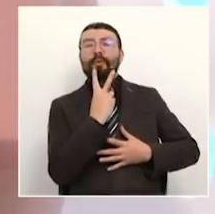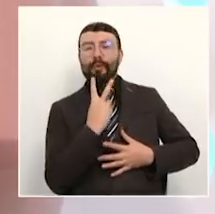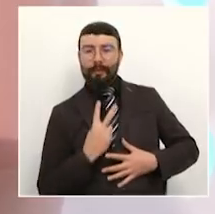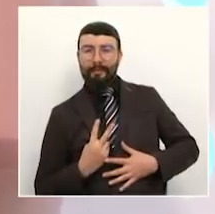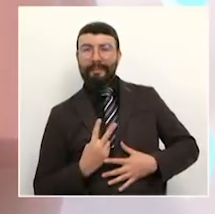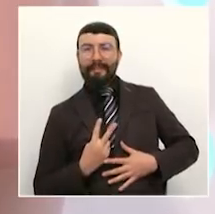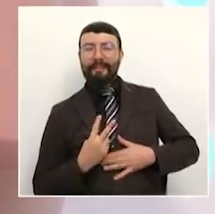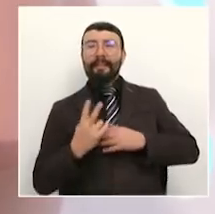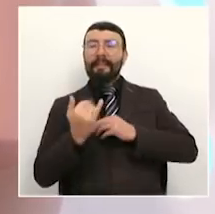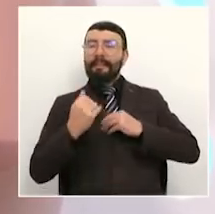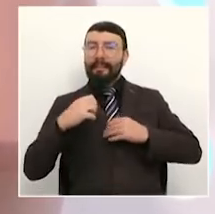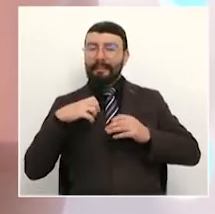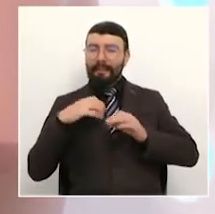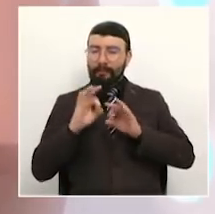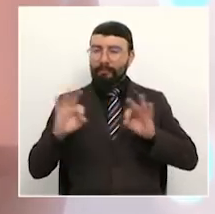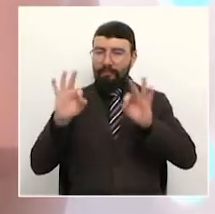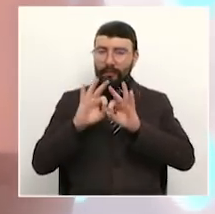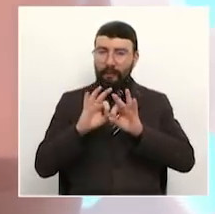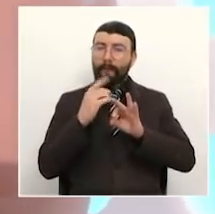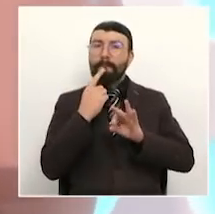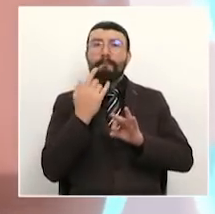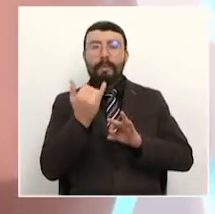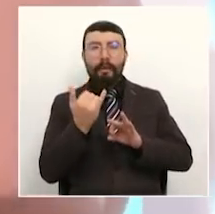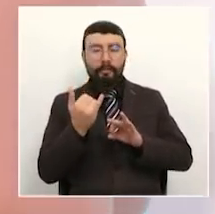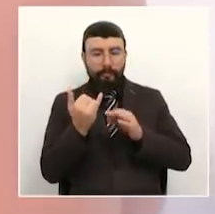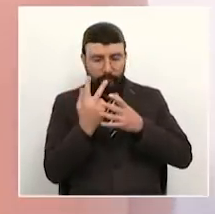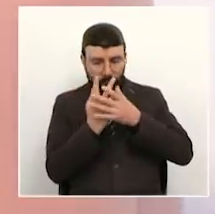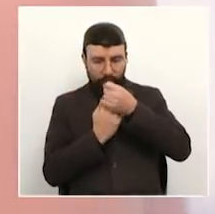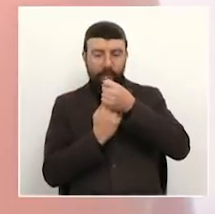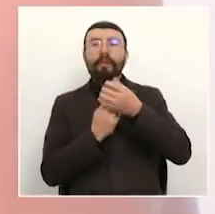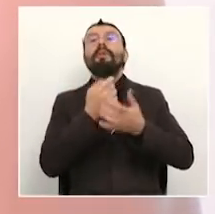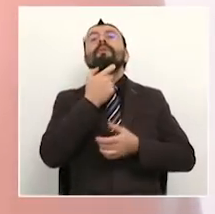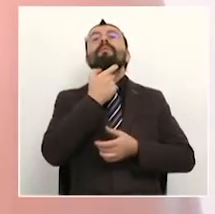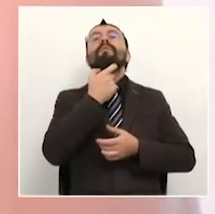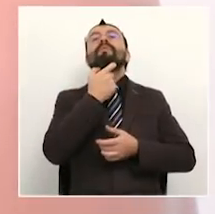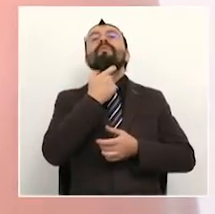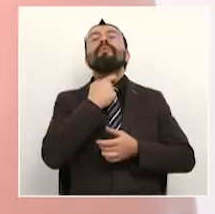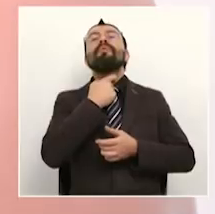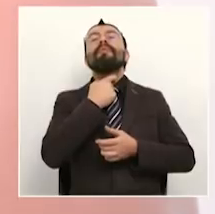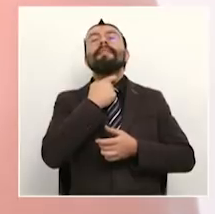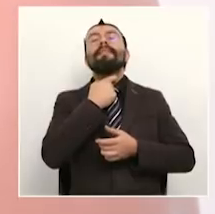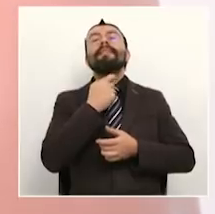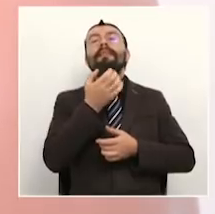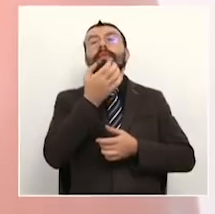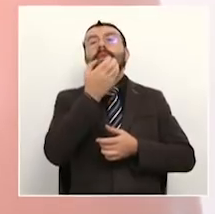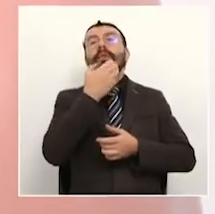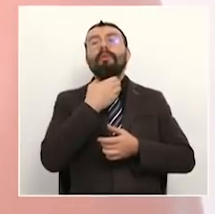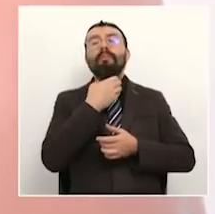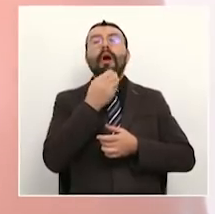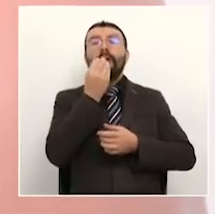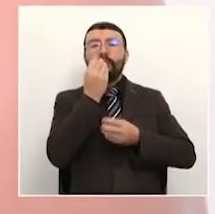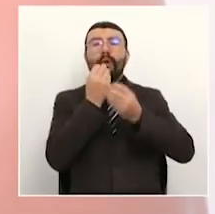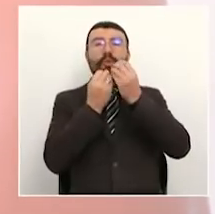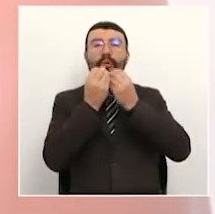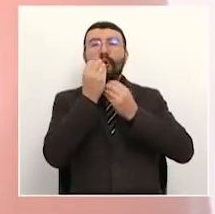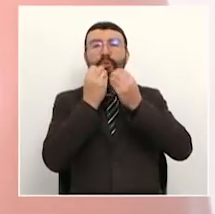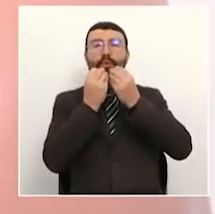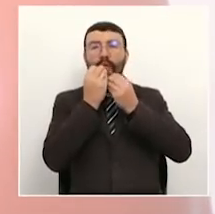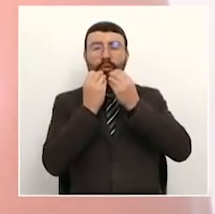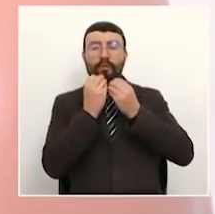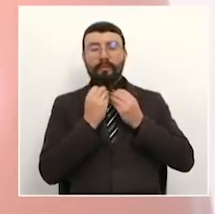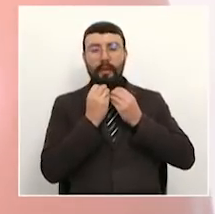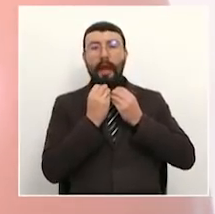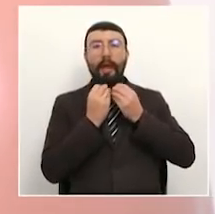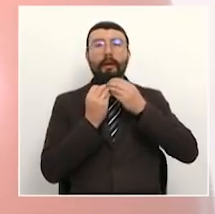inicial que se comparte la tráquea de perdón la faringe con la parte de la deglución y después acá se tapa y